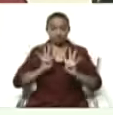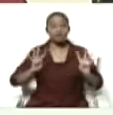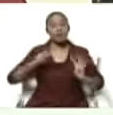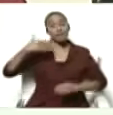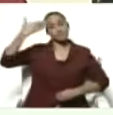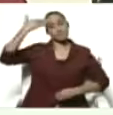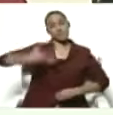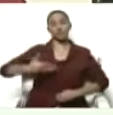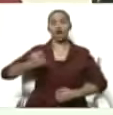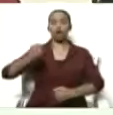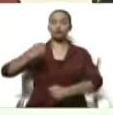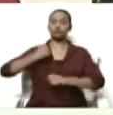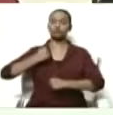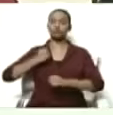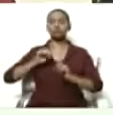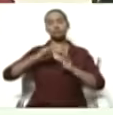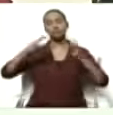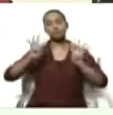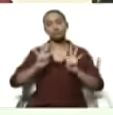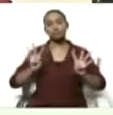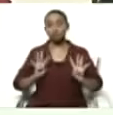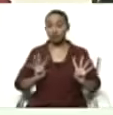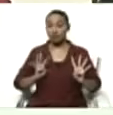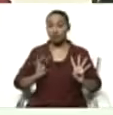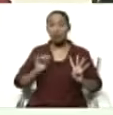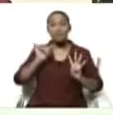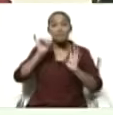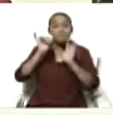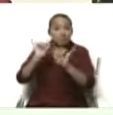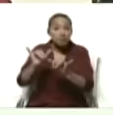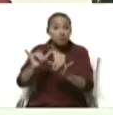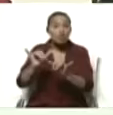militar eso lo ha negado la oposición